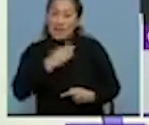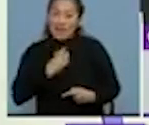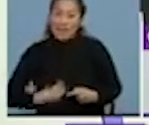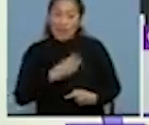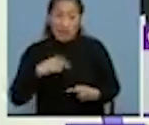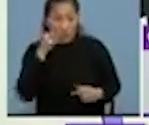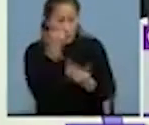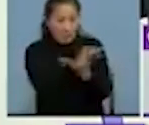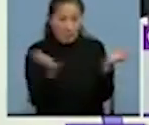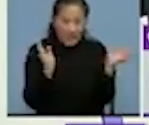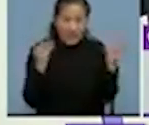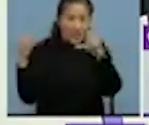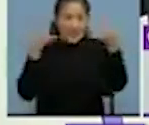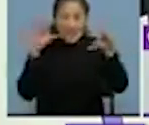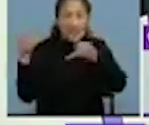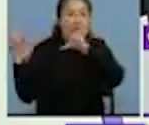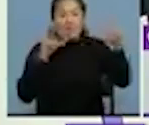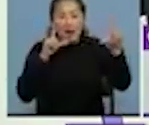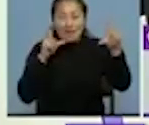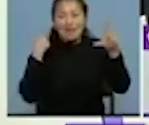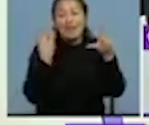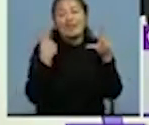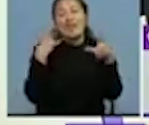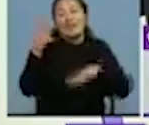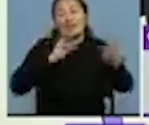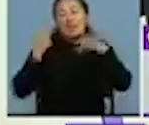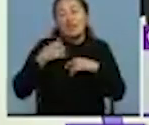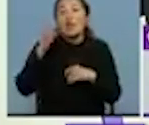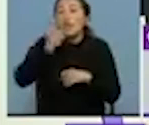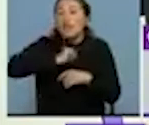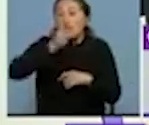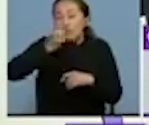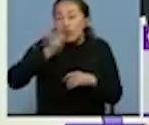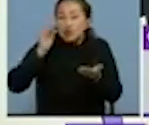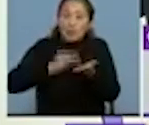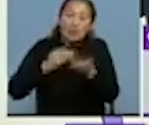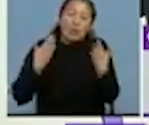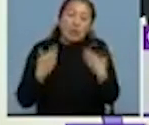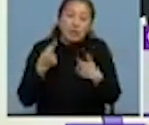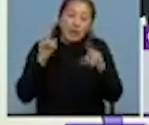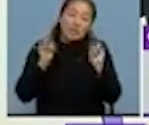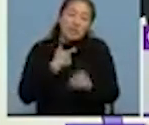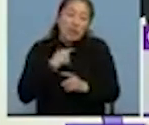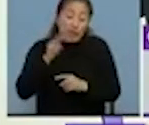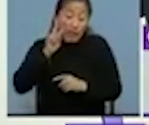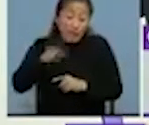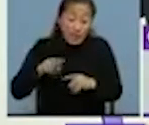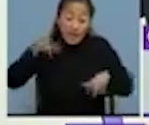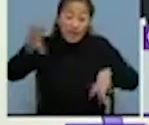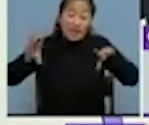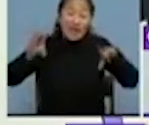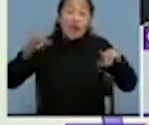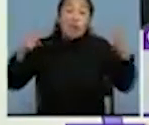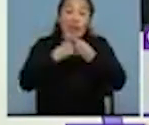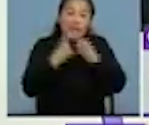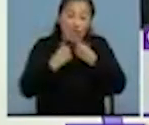de la cancha de este lindo, y bueno, voy a hacer los informes que pueda, pero obviamente también con ganas de ver el partido, a ver qué sucede, ¿no?